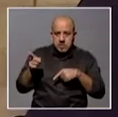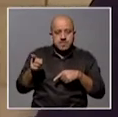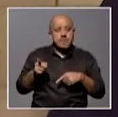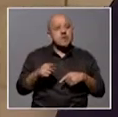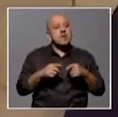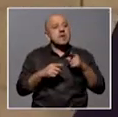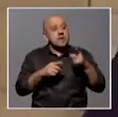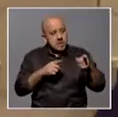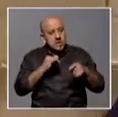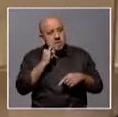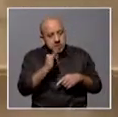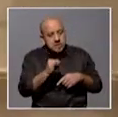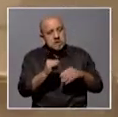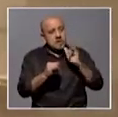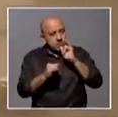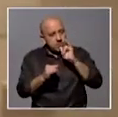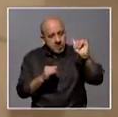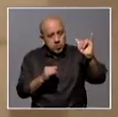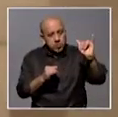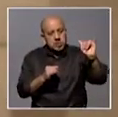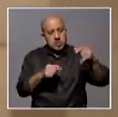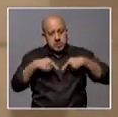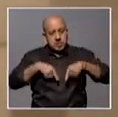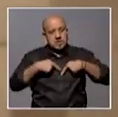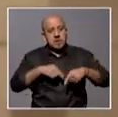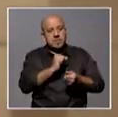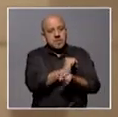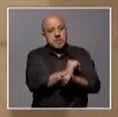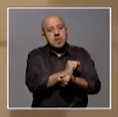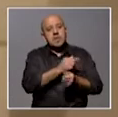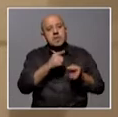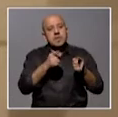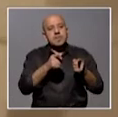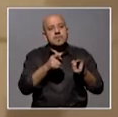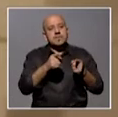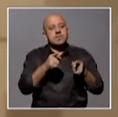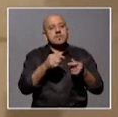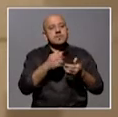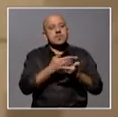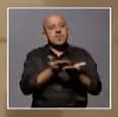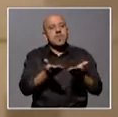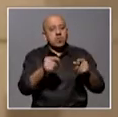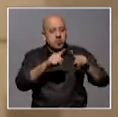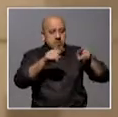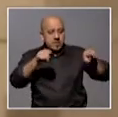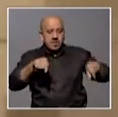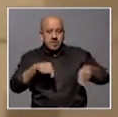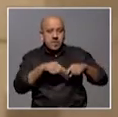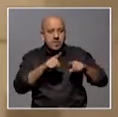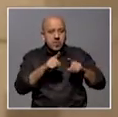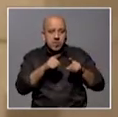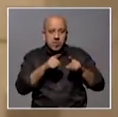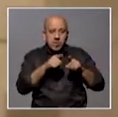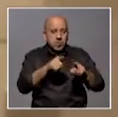es una empresa que es denunciada penalmente por la Intendencia en lo que tiene que ver con la presentación de un certificado que no